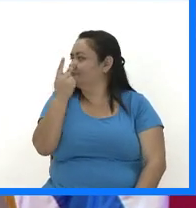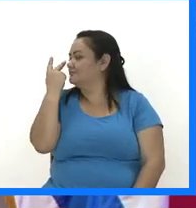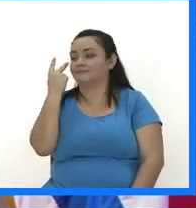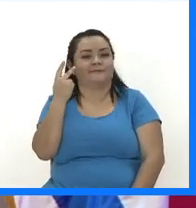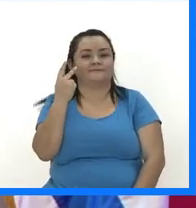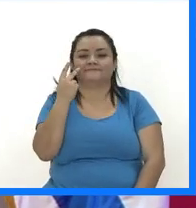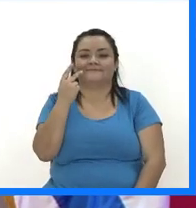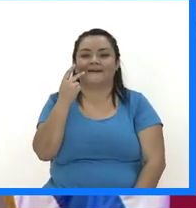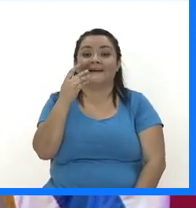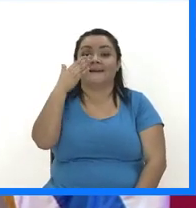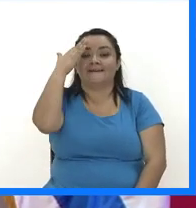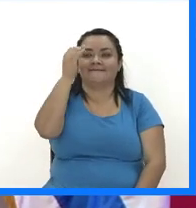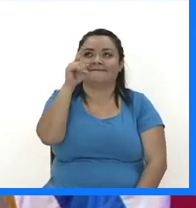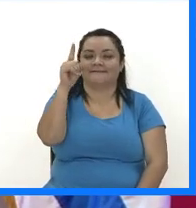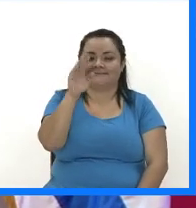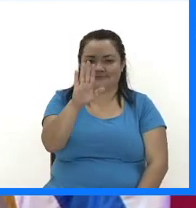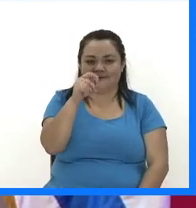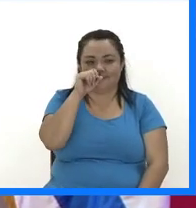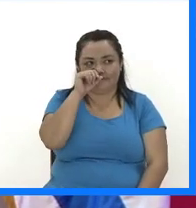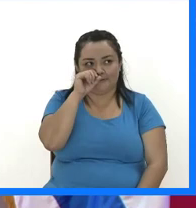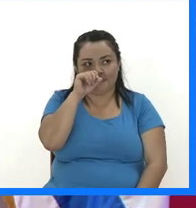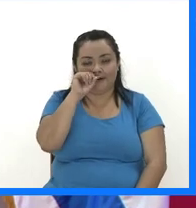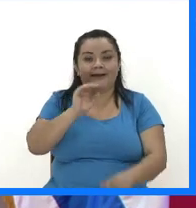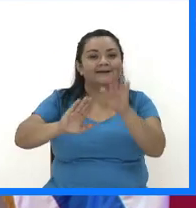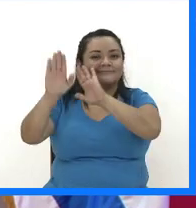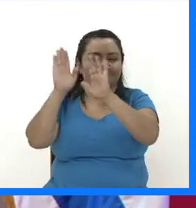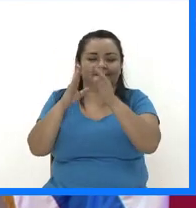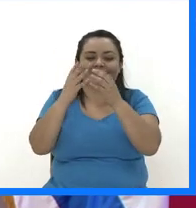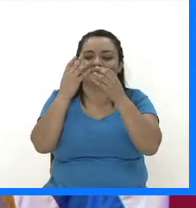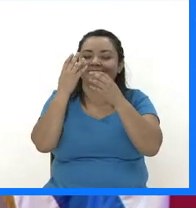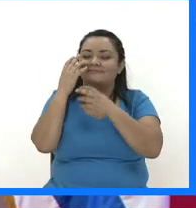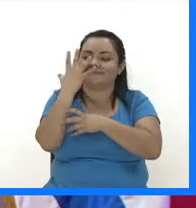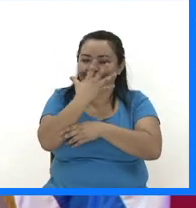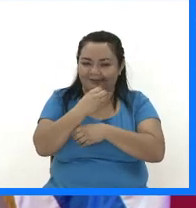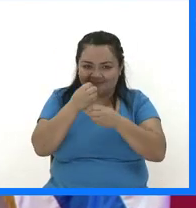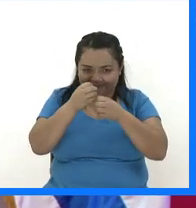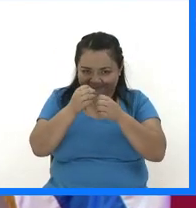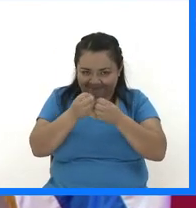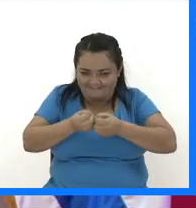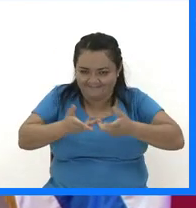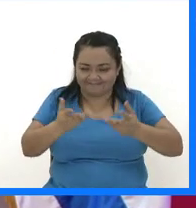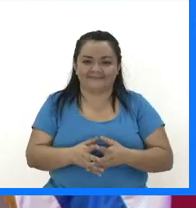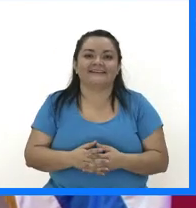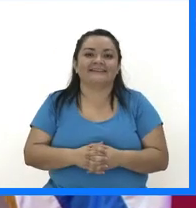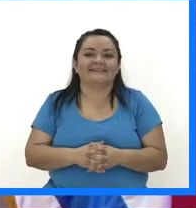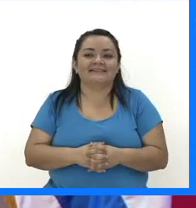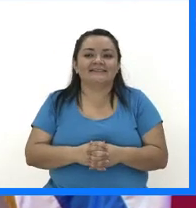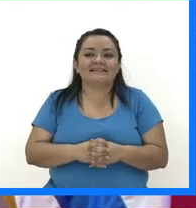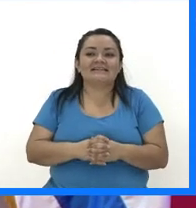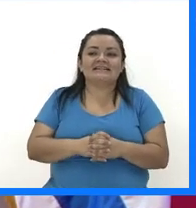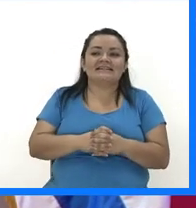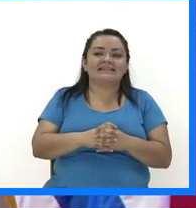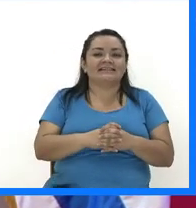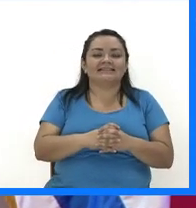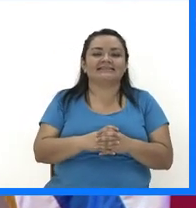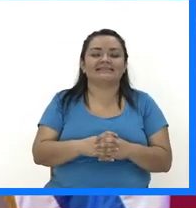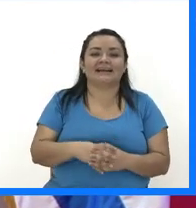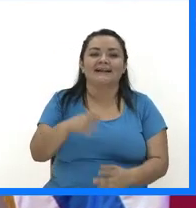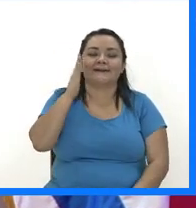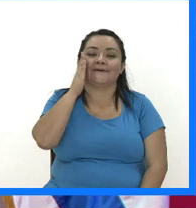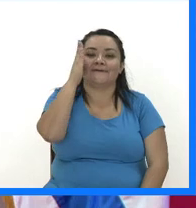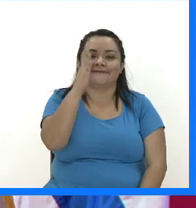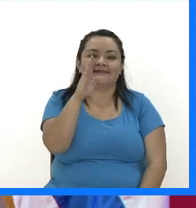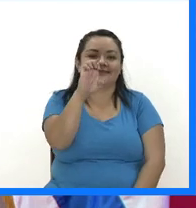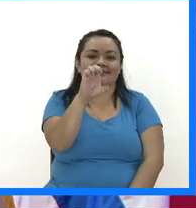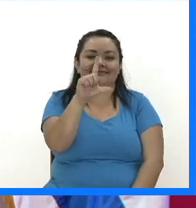verificó en el te lo voy a contar de una manera bien colorida estaba el profeta elías